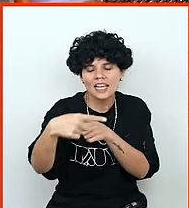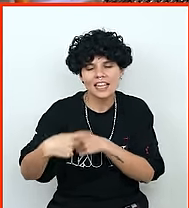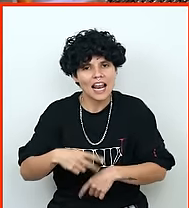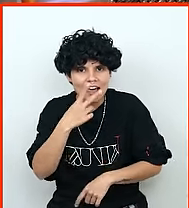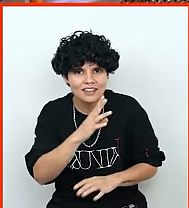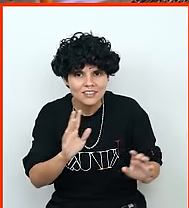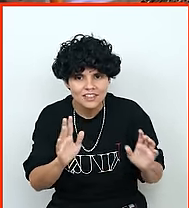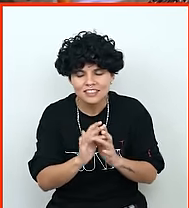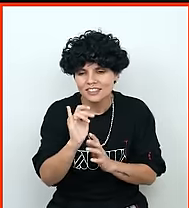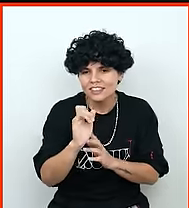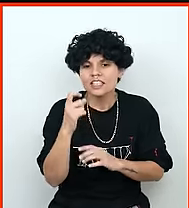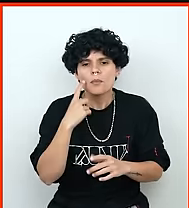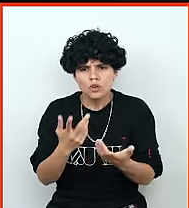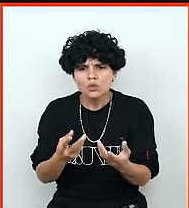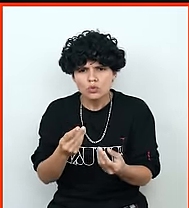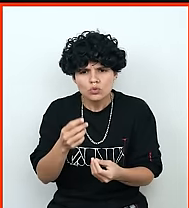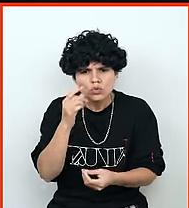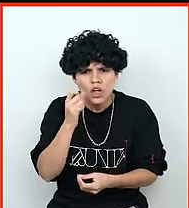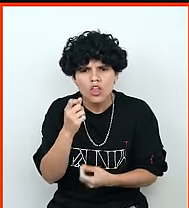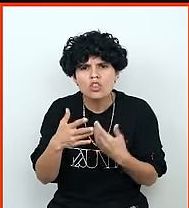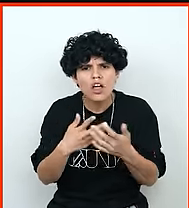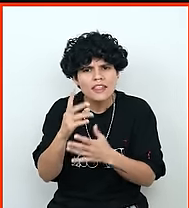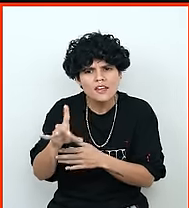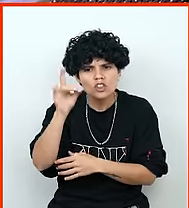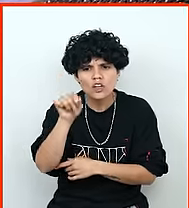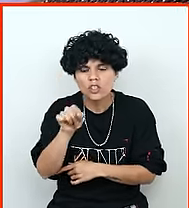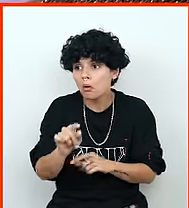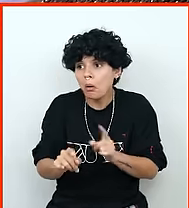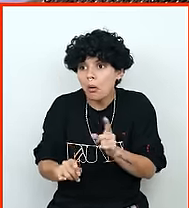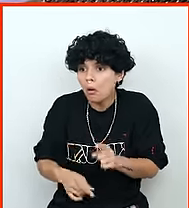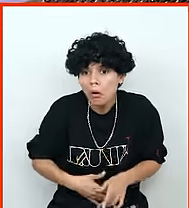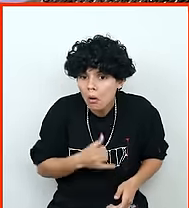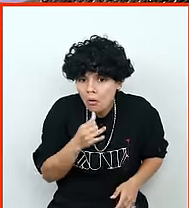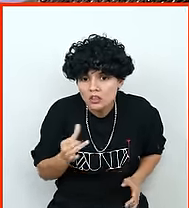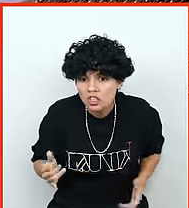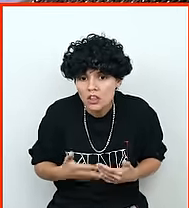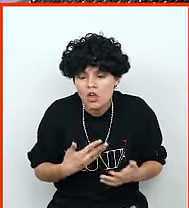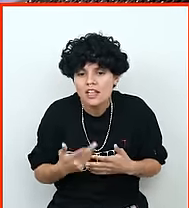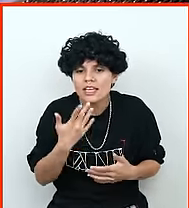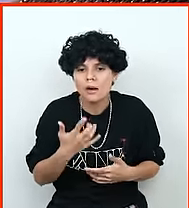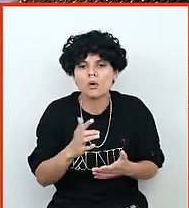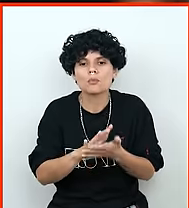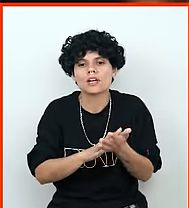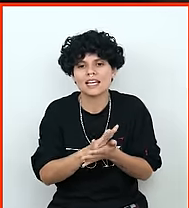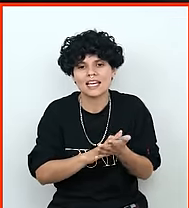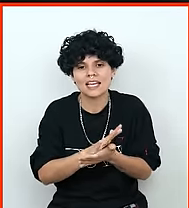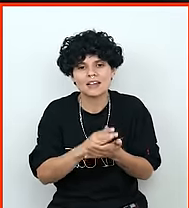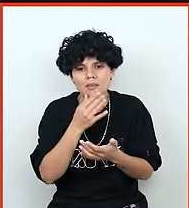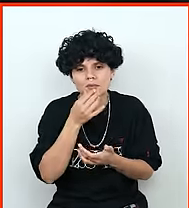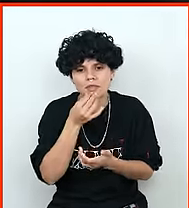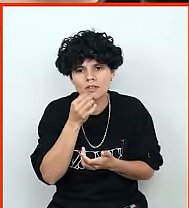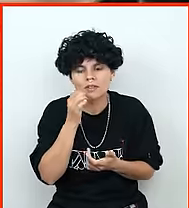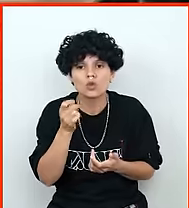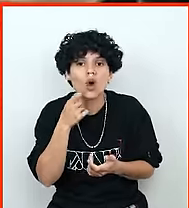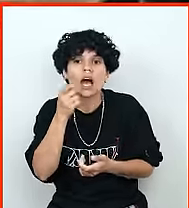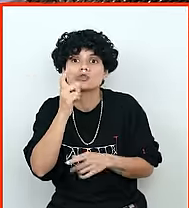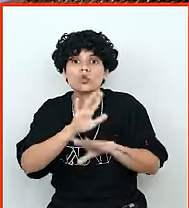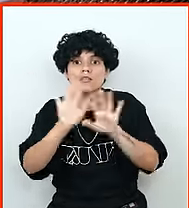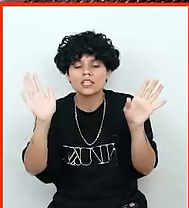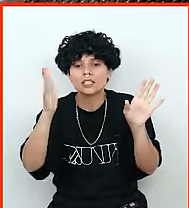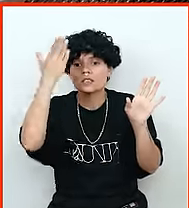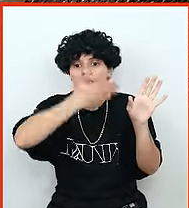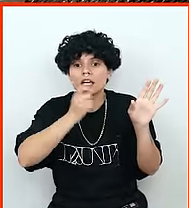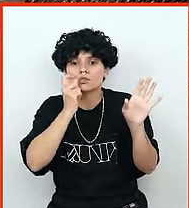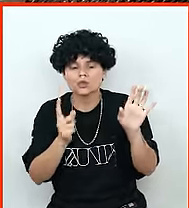Entonces, básicamente me dicen, ¿pero tú cachai dónde te encontraron? Y dije, no, pues yo no sé nada, pues yo sé qué pasó esto. Y me dice, ya, pues por ejemplo, para hacerte una idea. Azul.